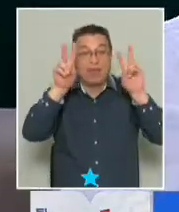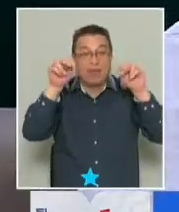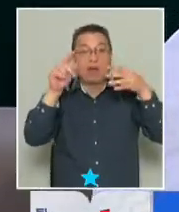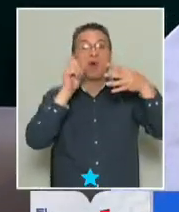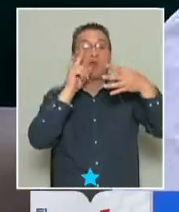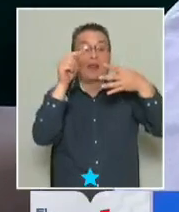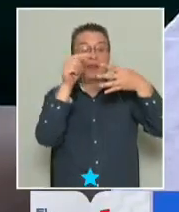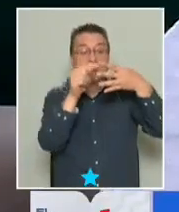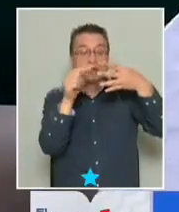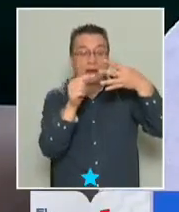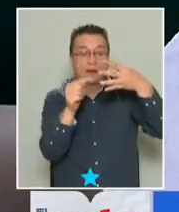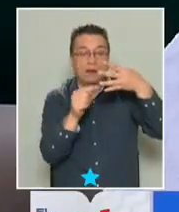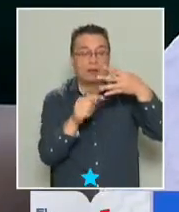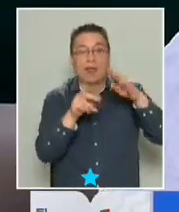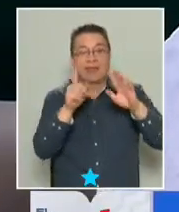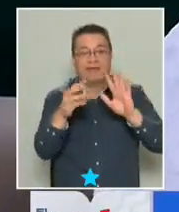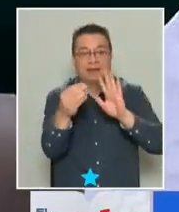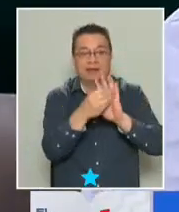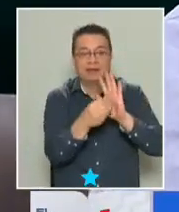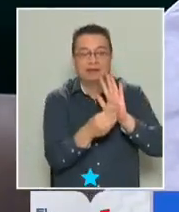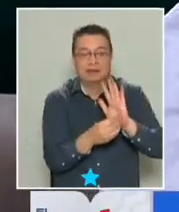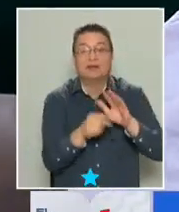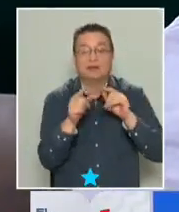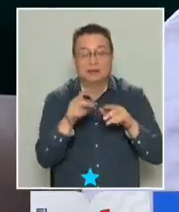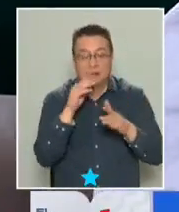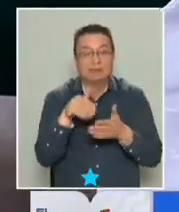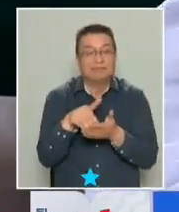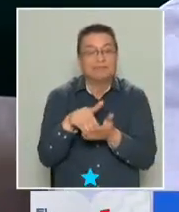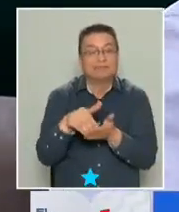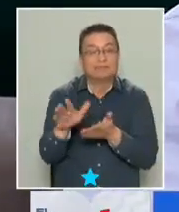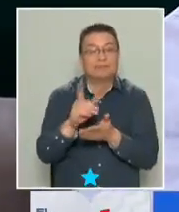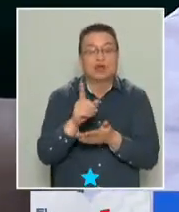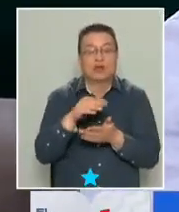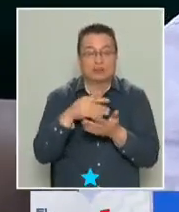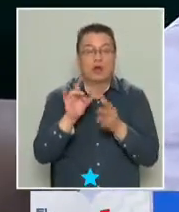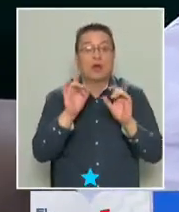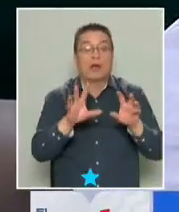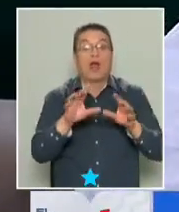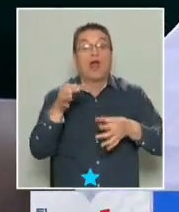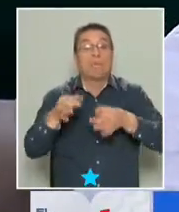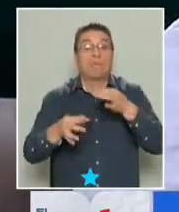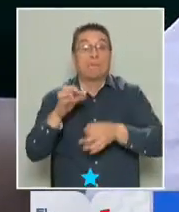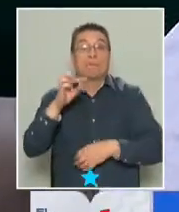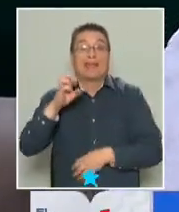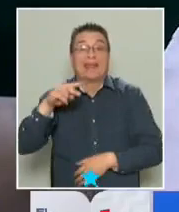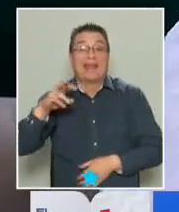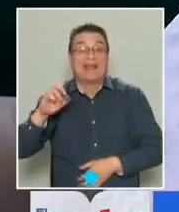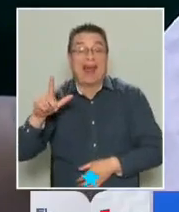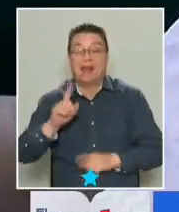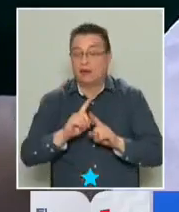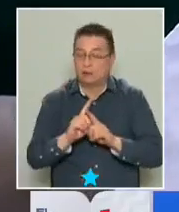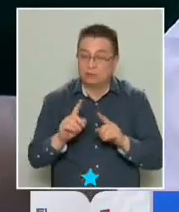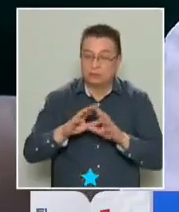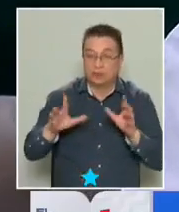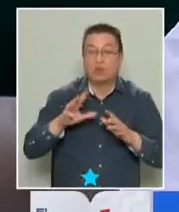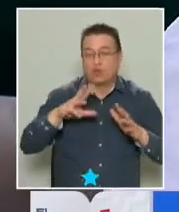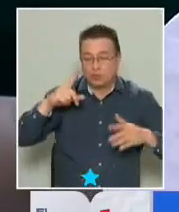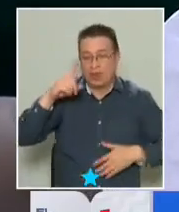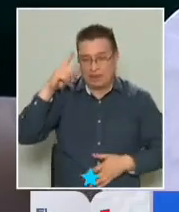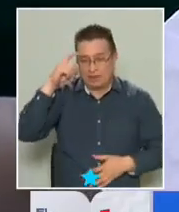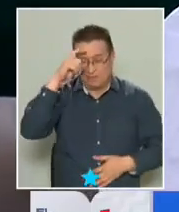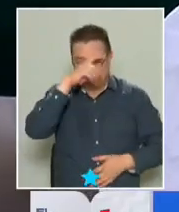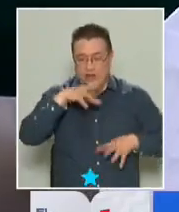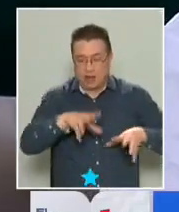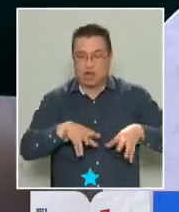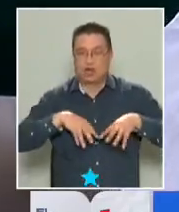máximo según como se visualice se rechazó que fuera excluida de la materia penal que era una cuestión muy dificultosa de